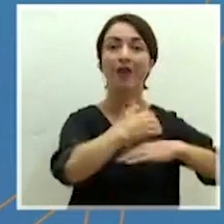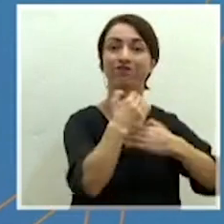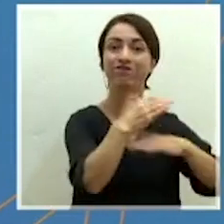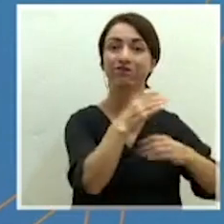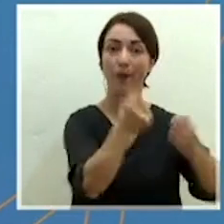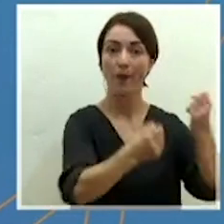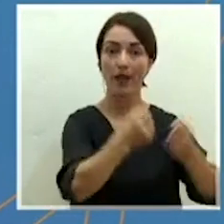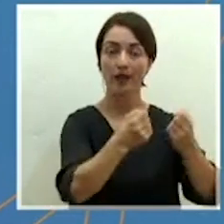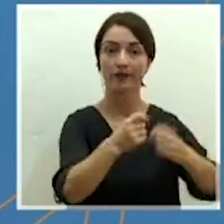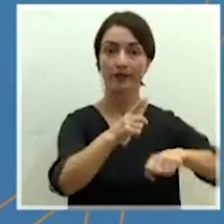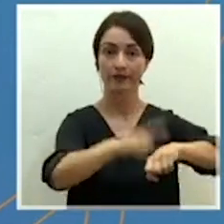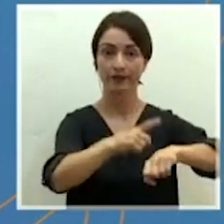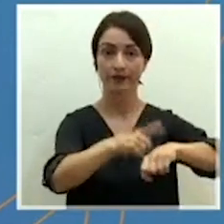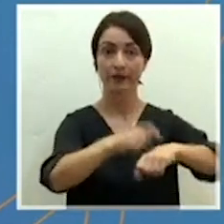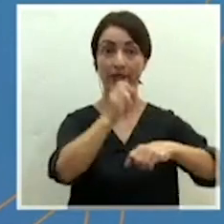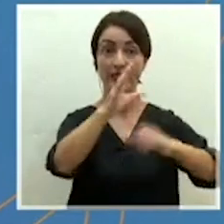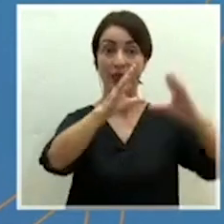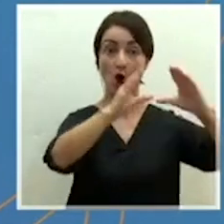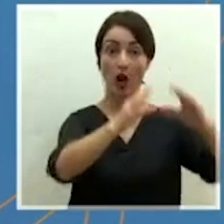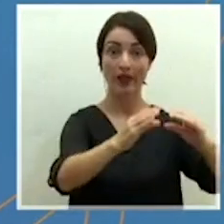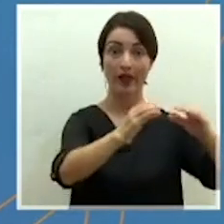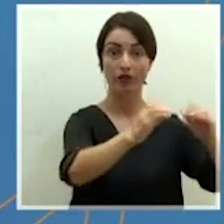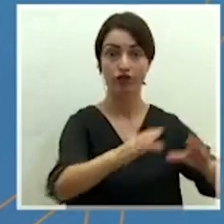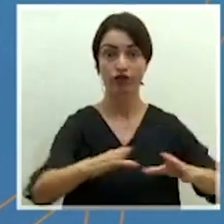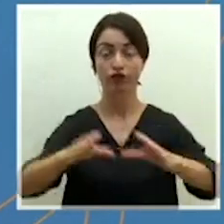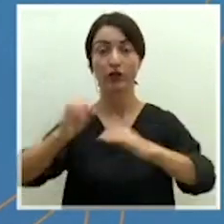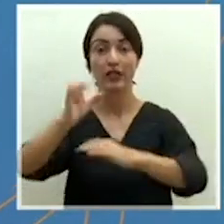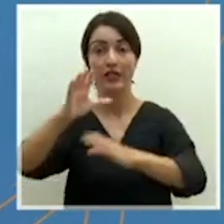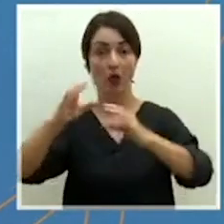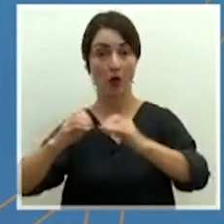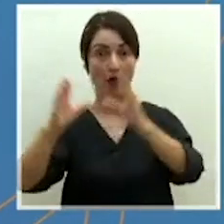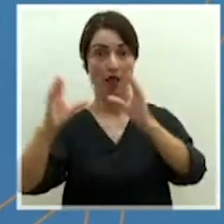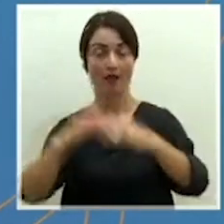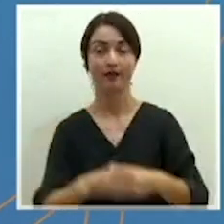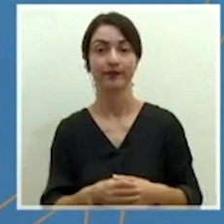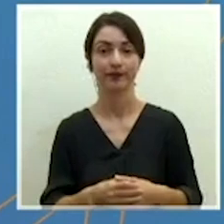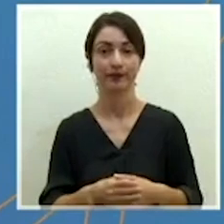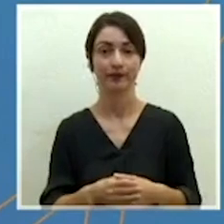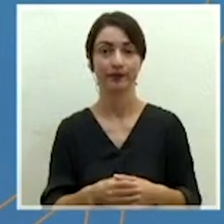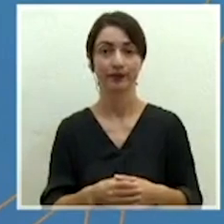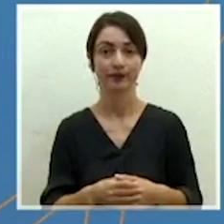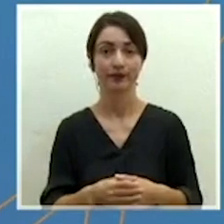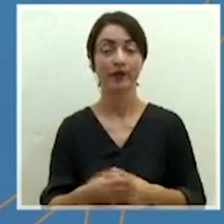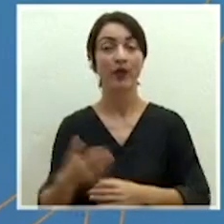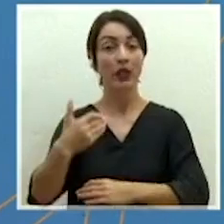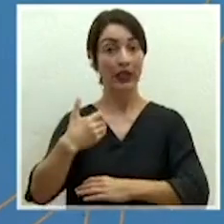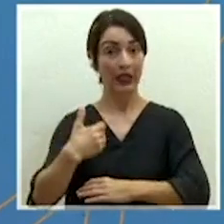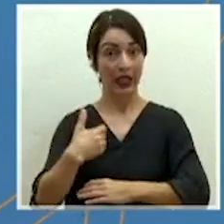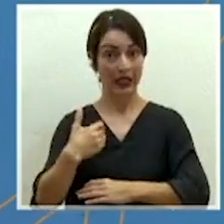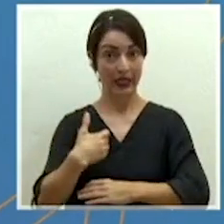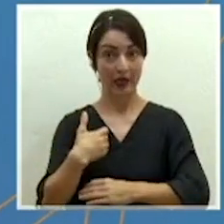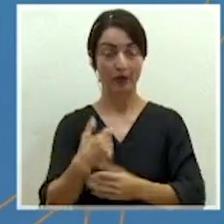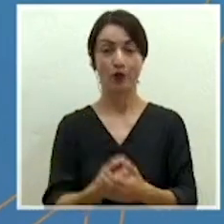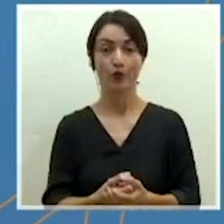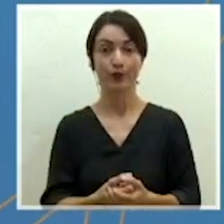vehicular de 5 de la tarde a 5 de la mañana. Entonces, tendríamos que